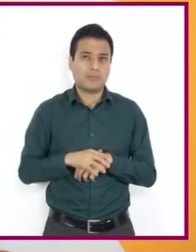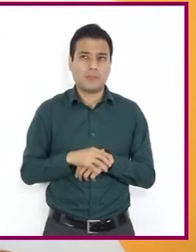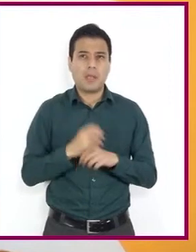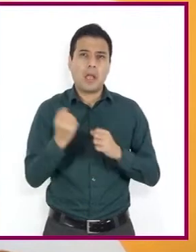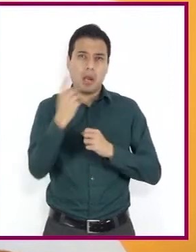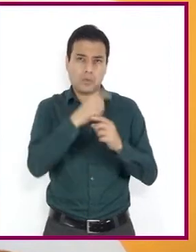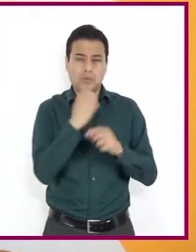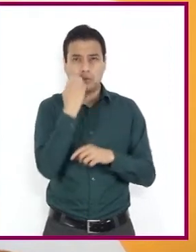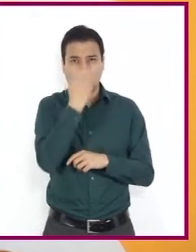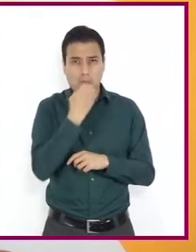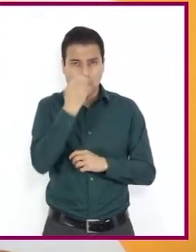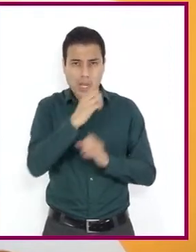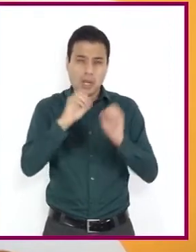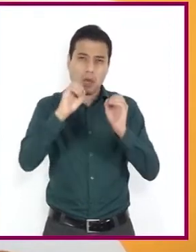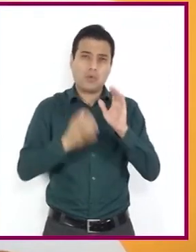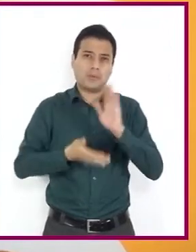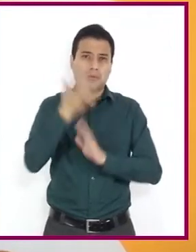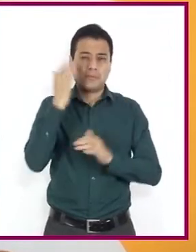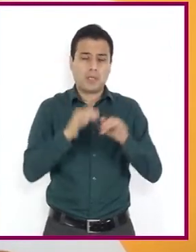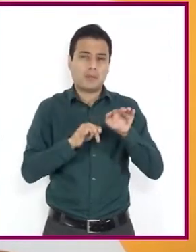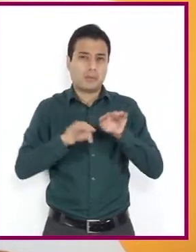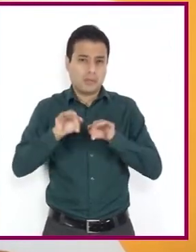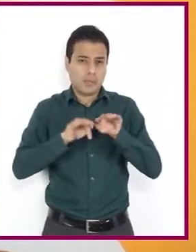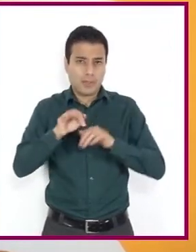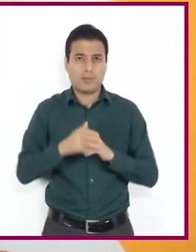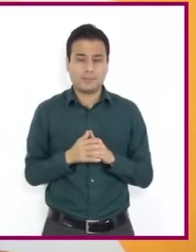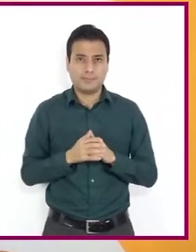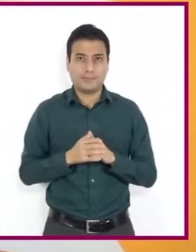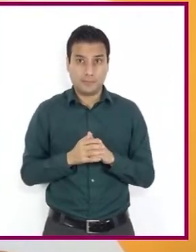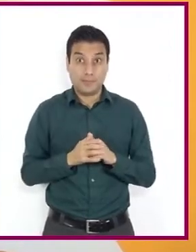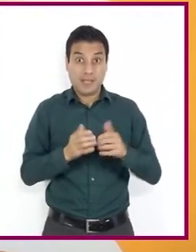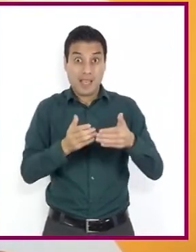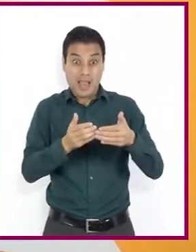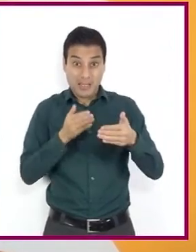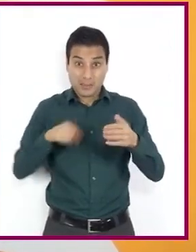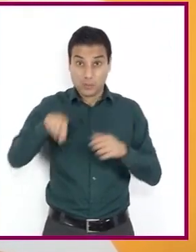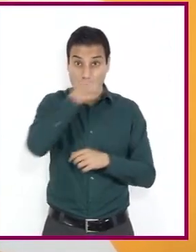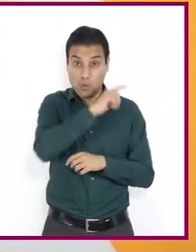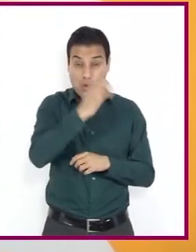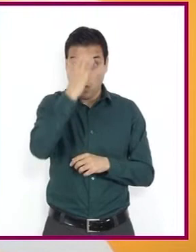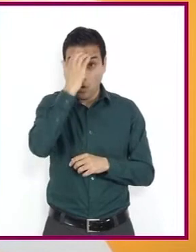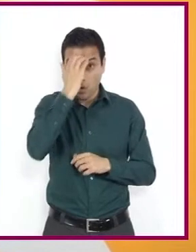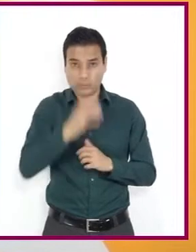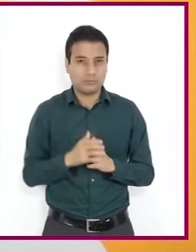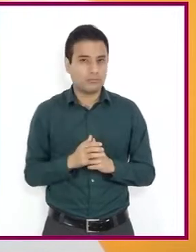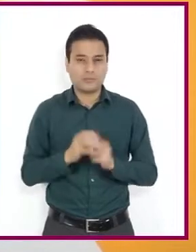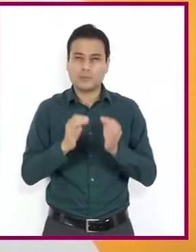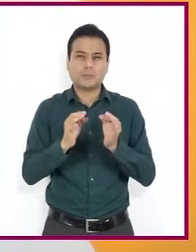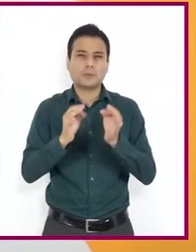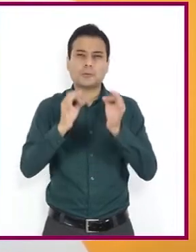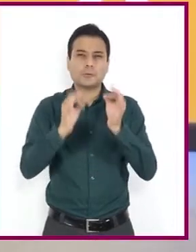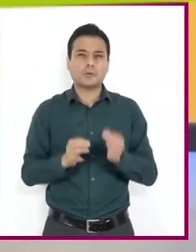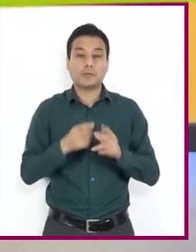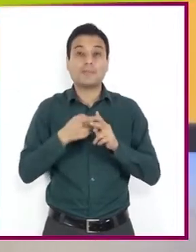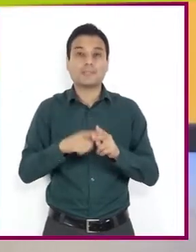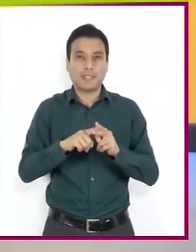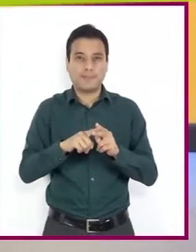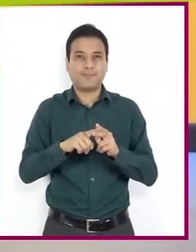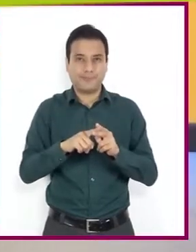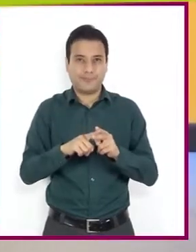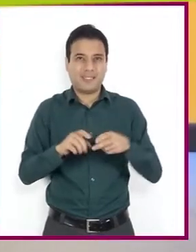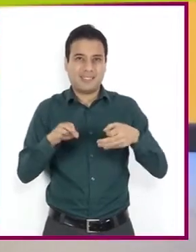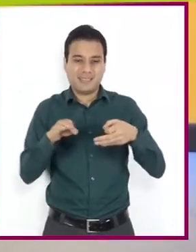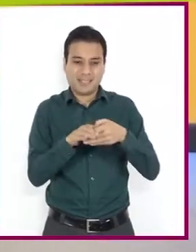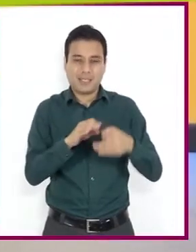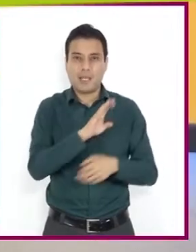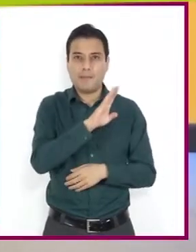en escuelas o se trasladaban a sus empleos. No hubo señales previas. el epicentro del sismo fue en las costas de